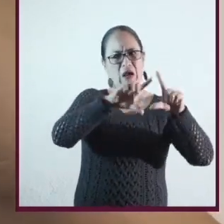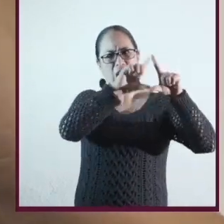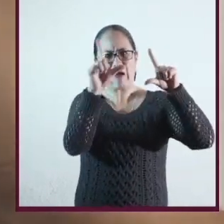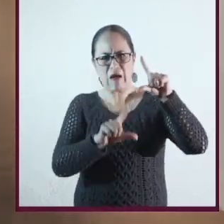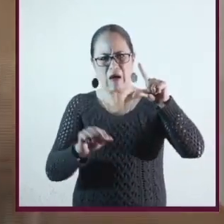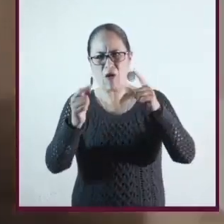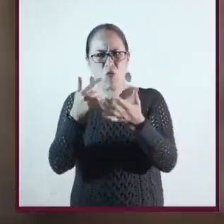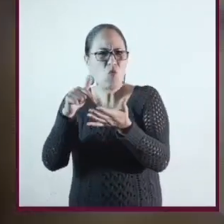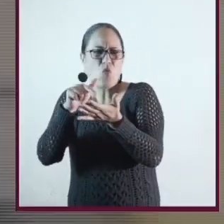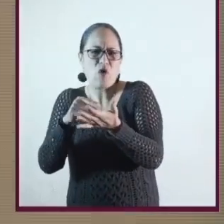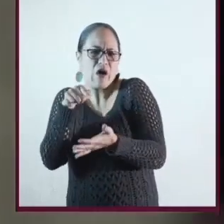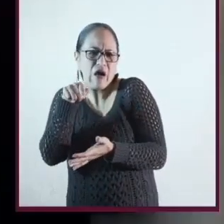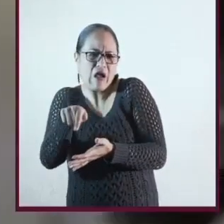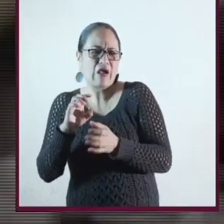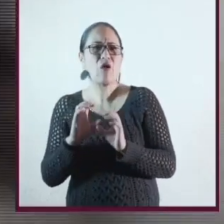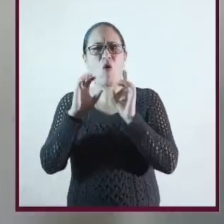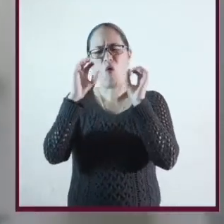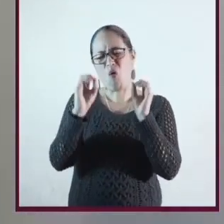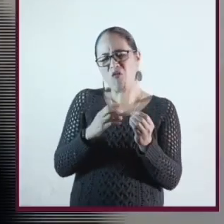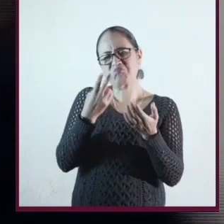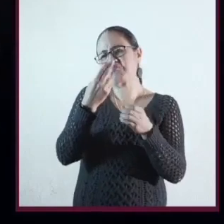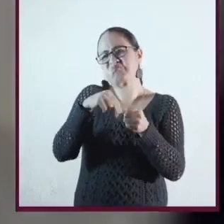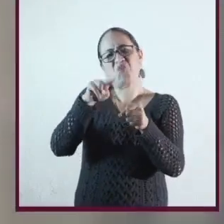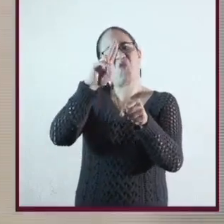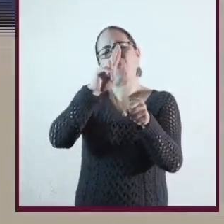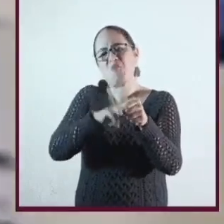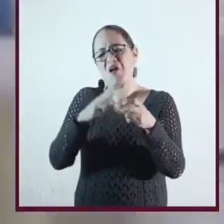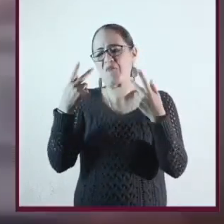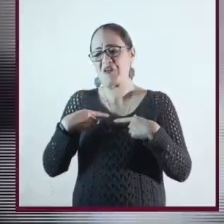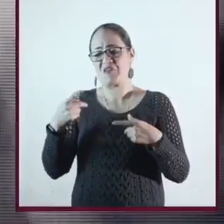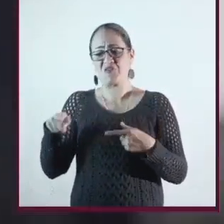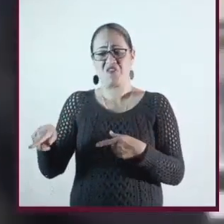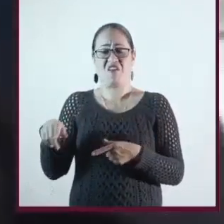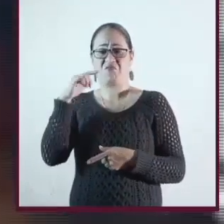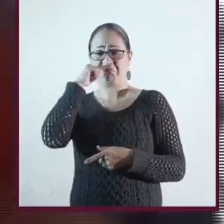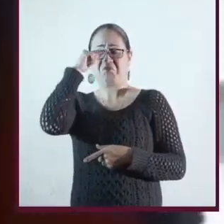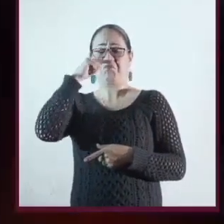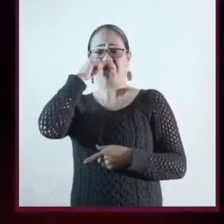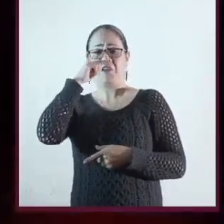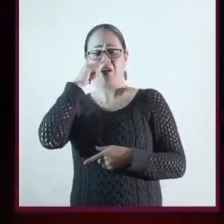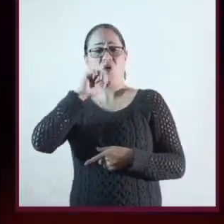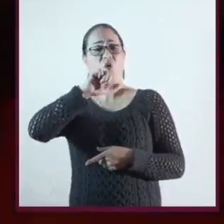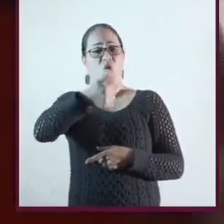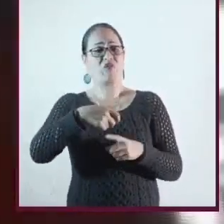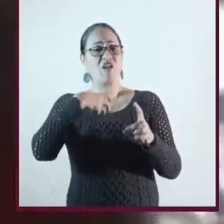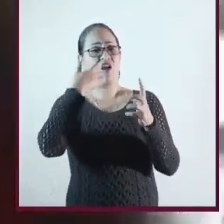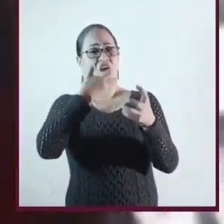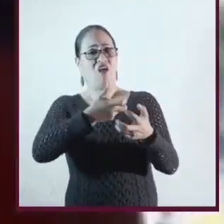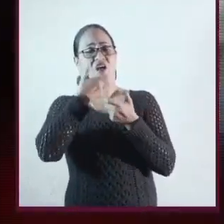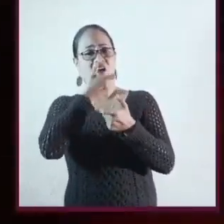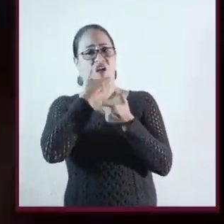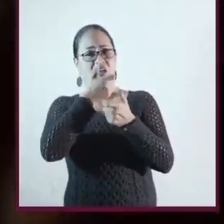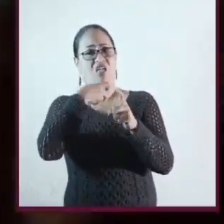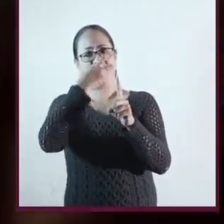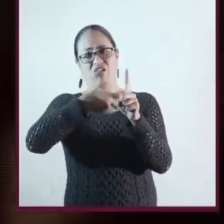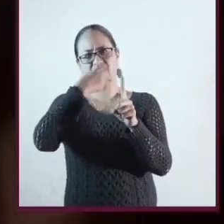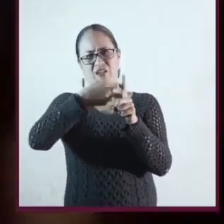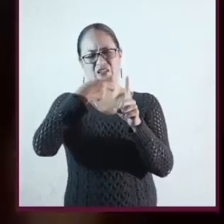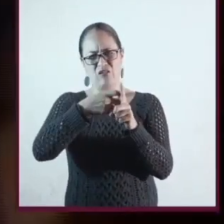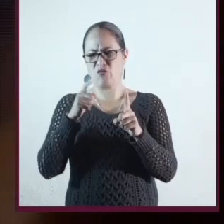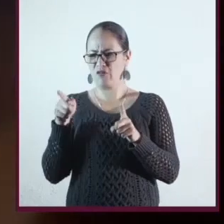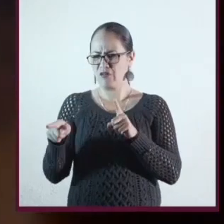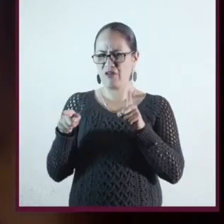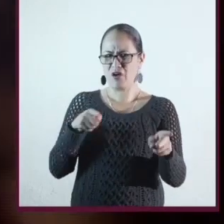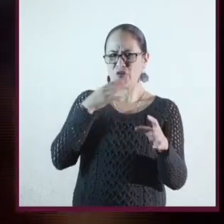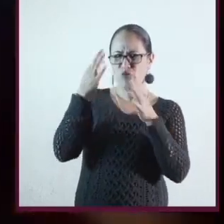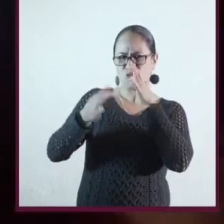del país o algo tan trivial como un ciudadano prepotente que se burló de alguien en público. ¿Las dos noticias